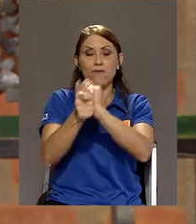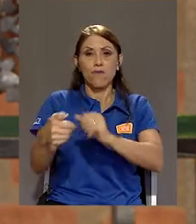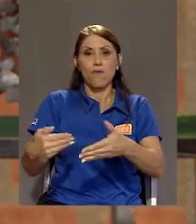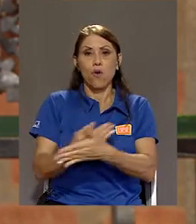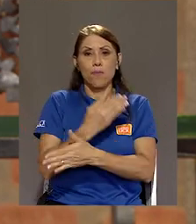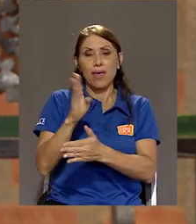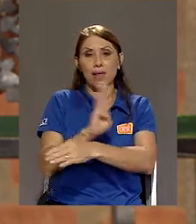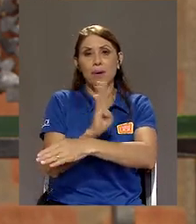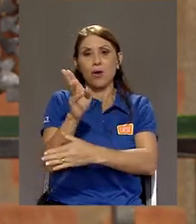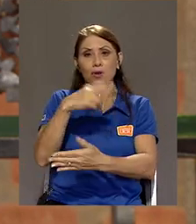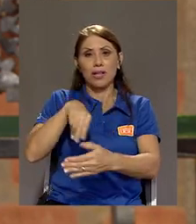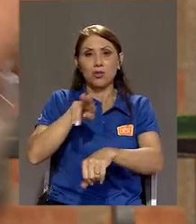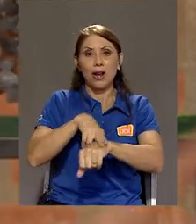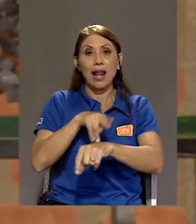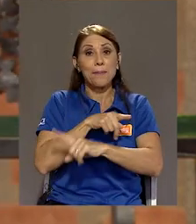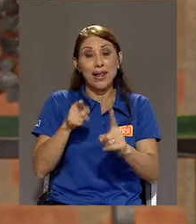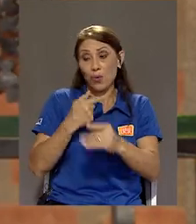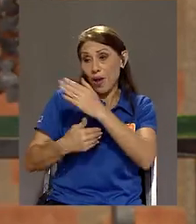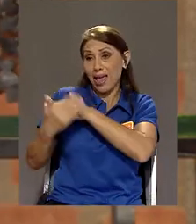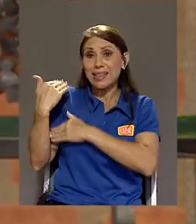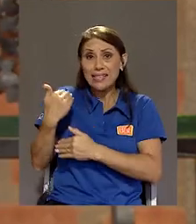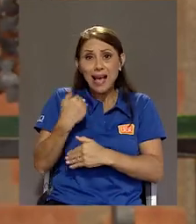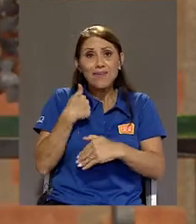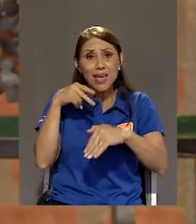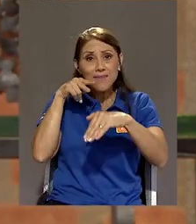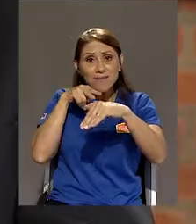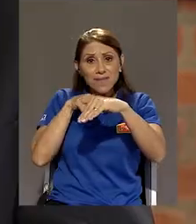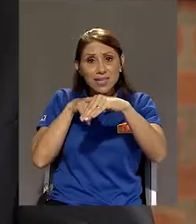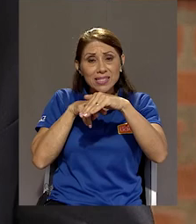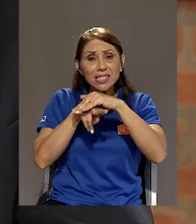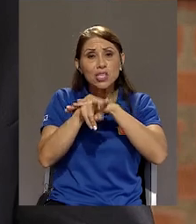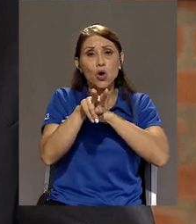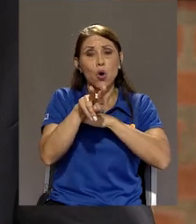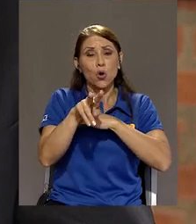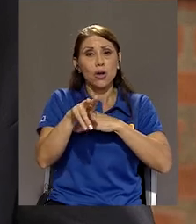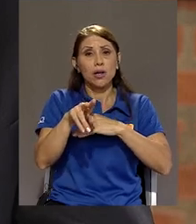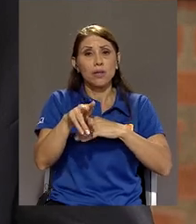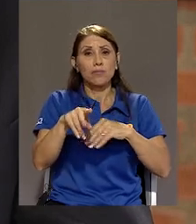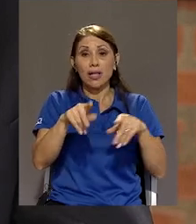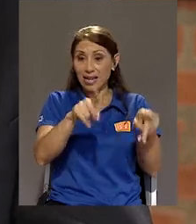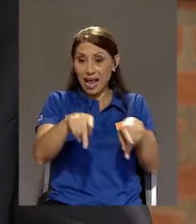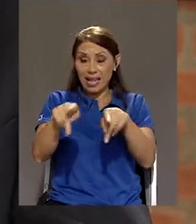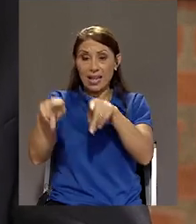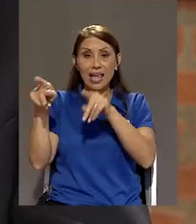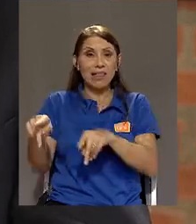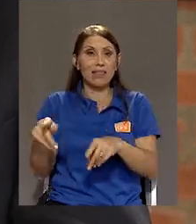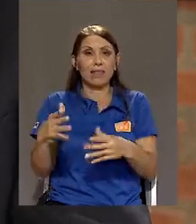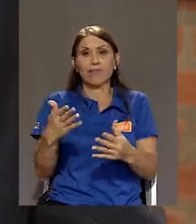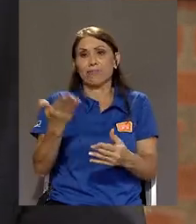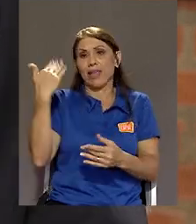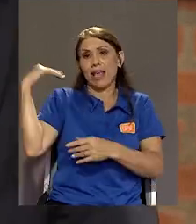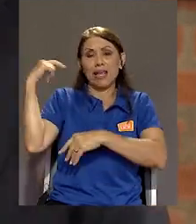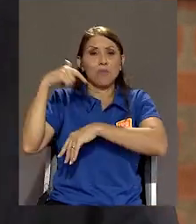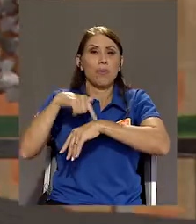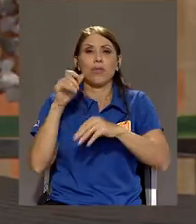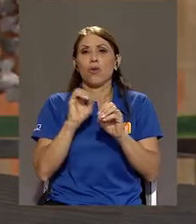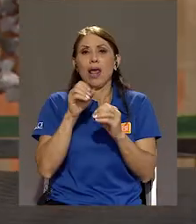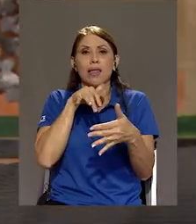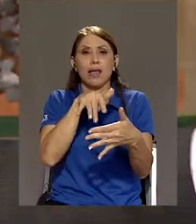Nacional. Pero, es decir, había visión para hacer eso. Si no había la gente profesional, porque no estaba la universidad en ese momento, en el